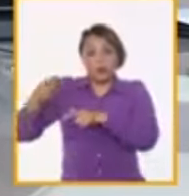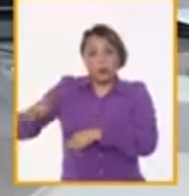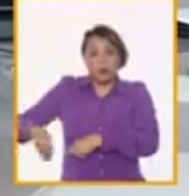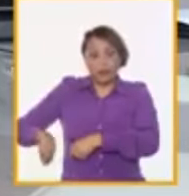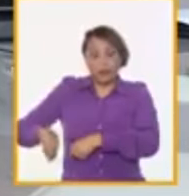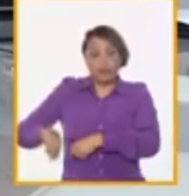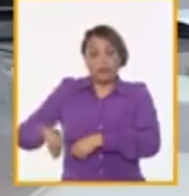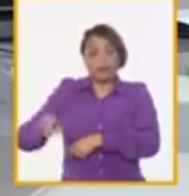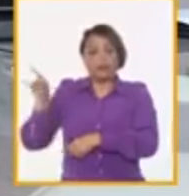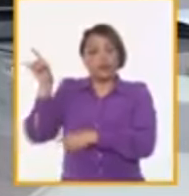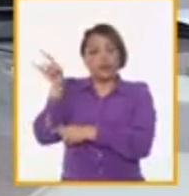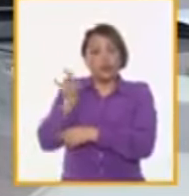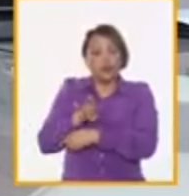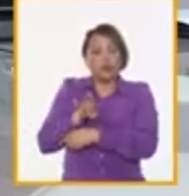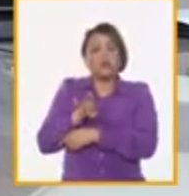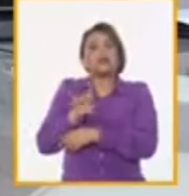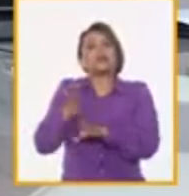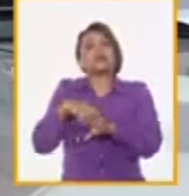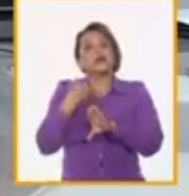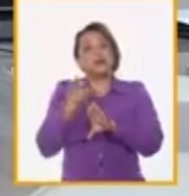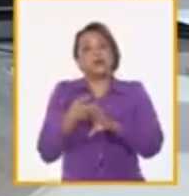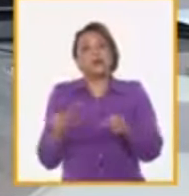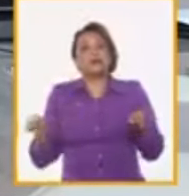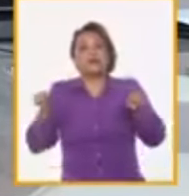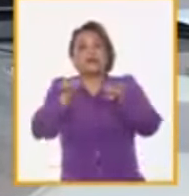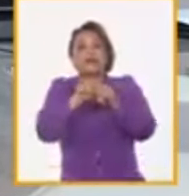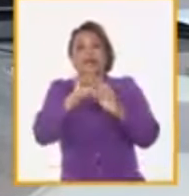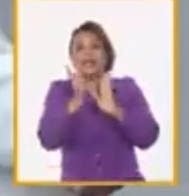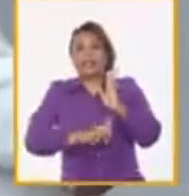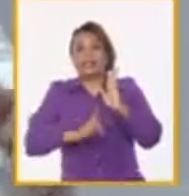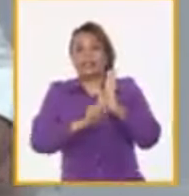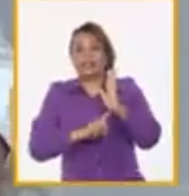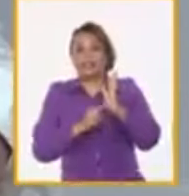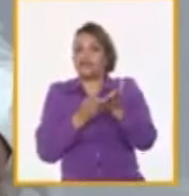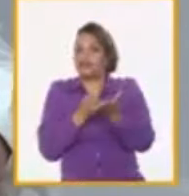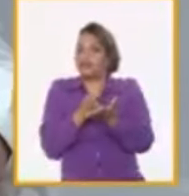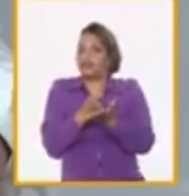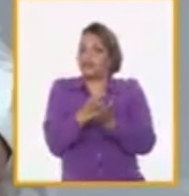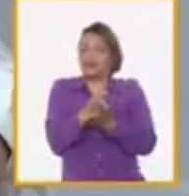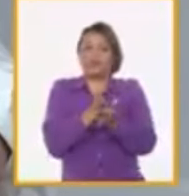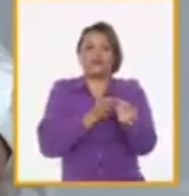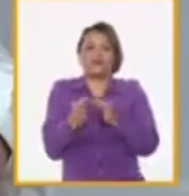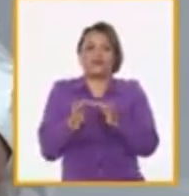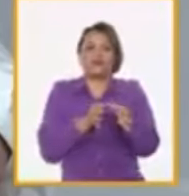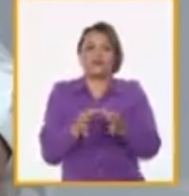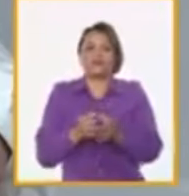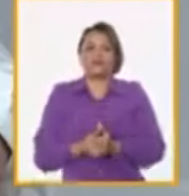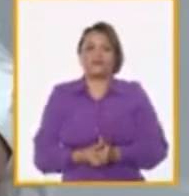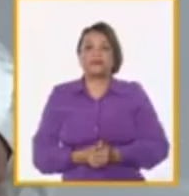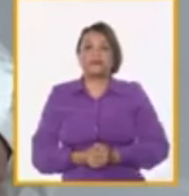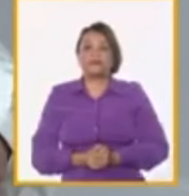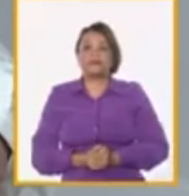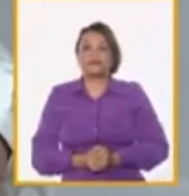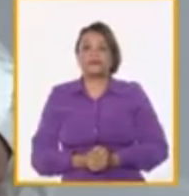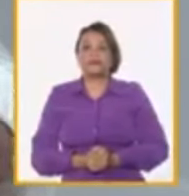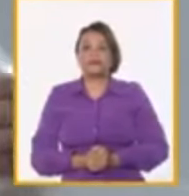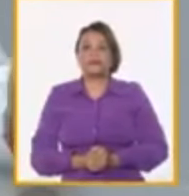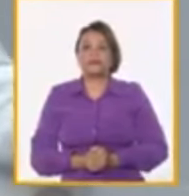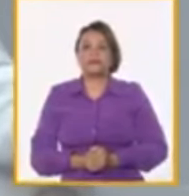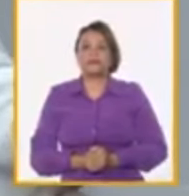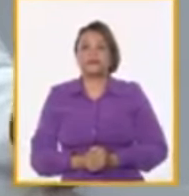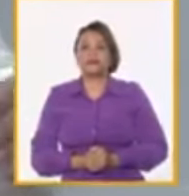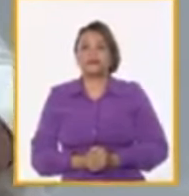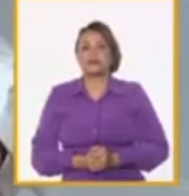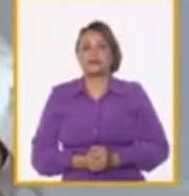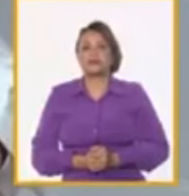después automáticamente se conectan al sistema electroenergético nacional, porque esas estaciones de bombeo llevan más de 8 horas de bombeo